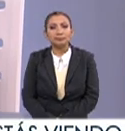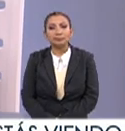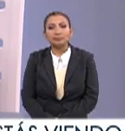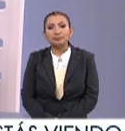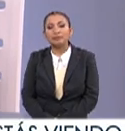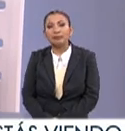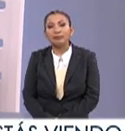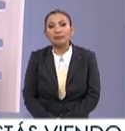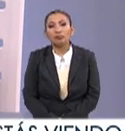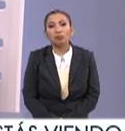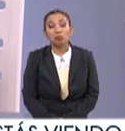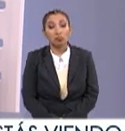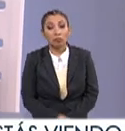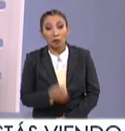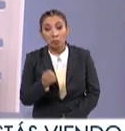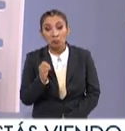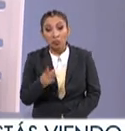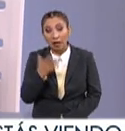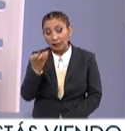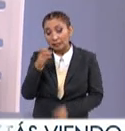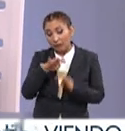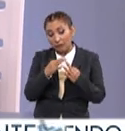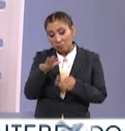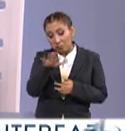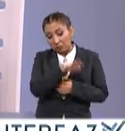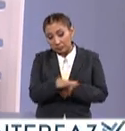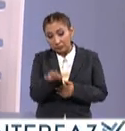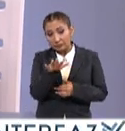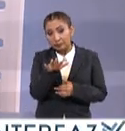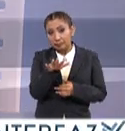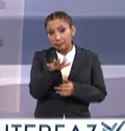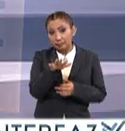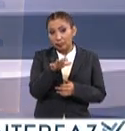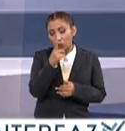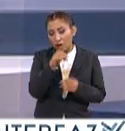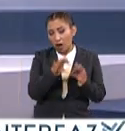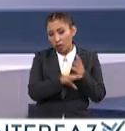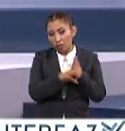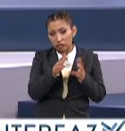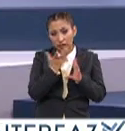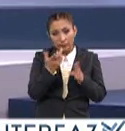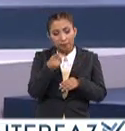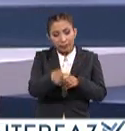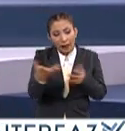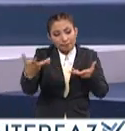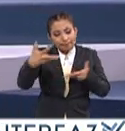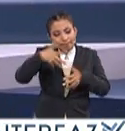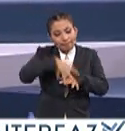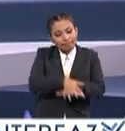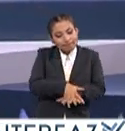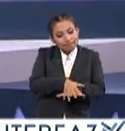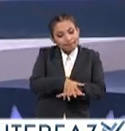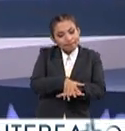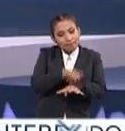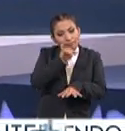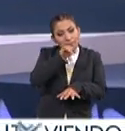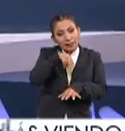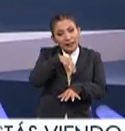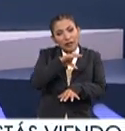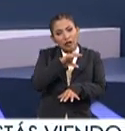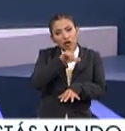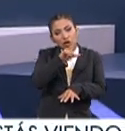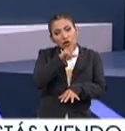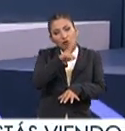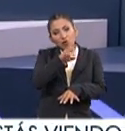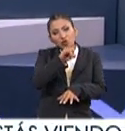Claro, sin duda alguna, esta forma creo que una de las palabras claves es la inclusión, ¿no? Porque es